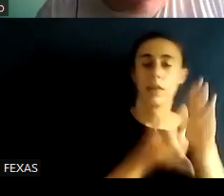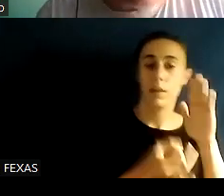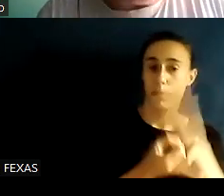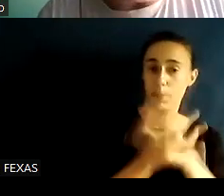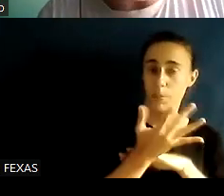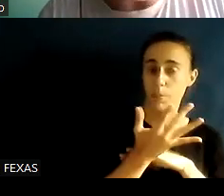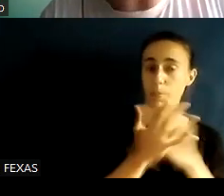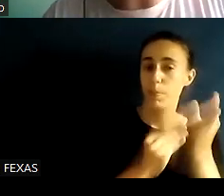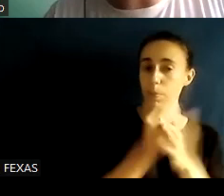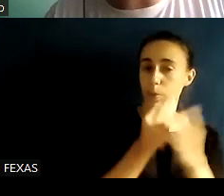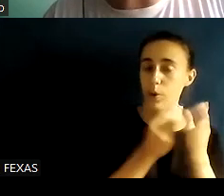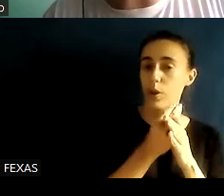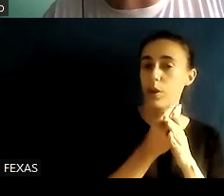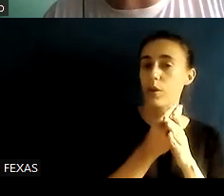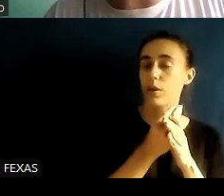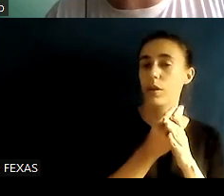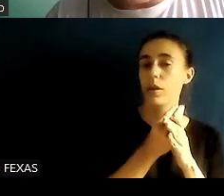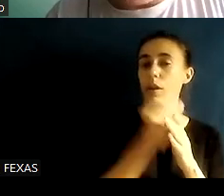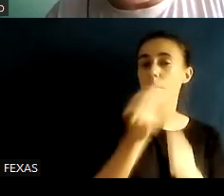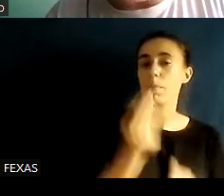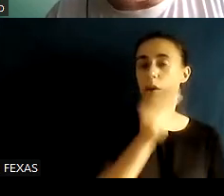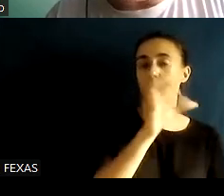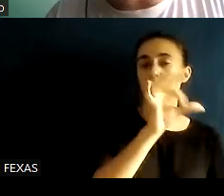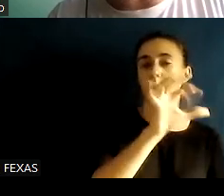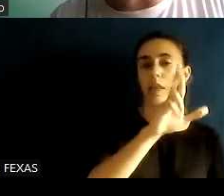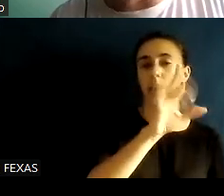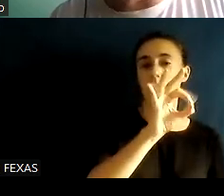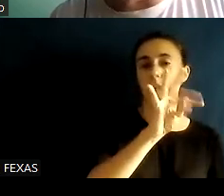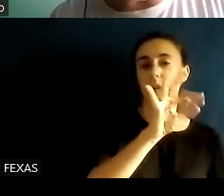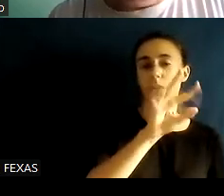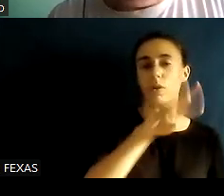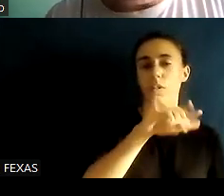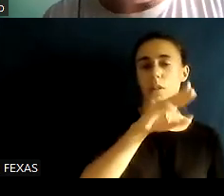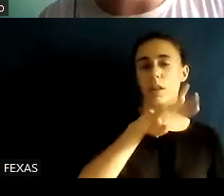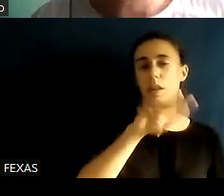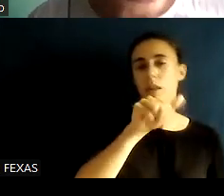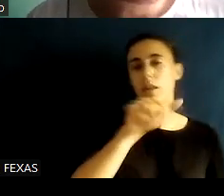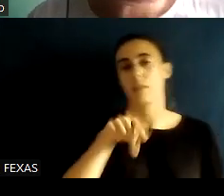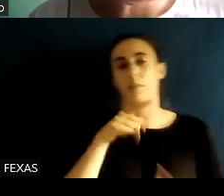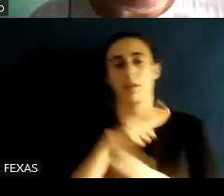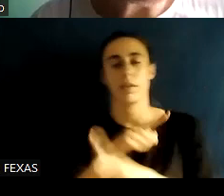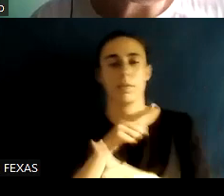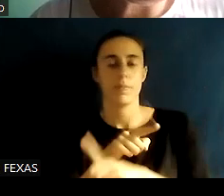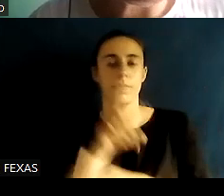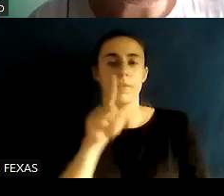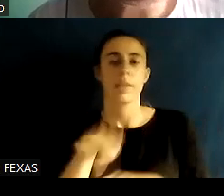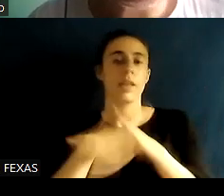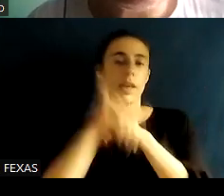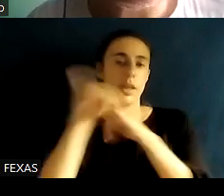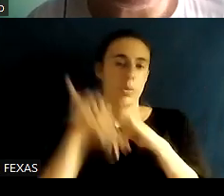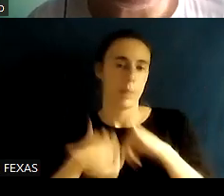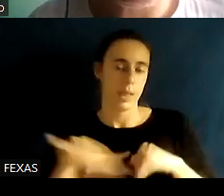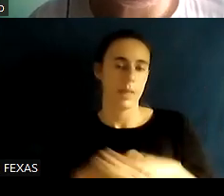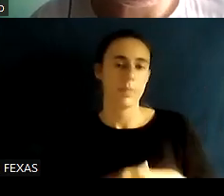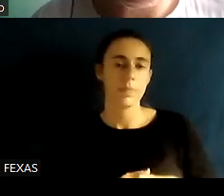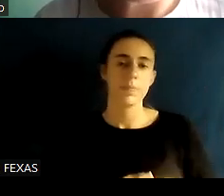sobre el aumento de serotonina, como sobre el aumento de adrenalina, noradrenalina y dopamina. Y también es eficaz en